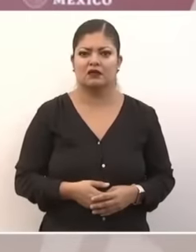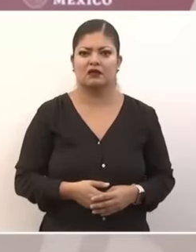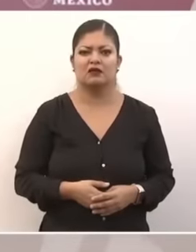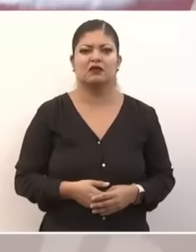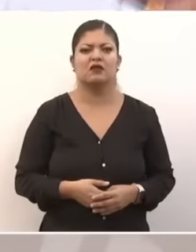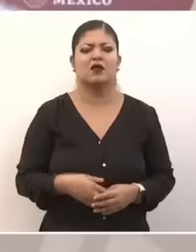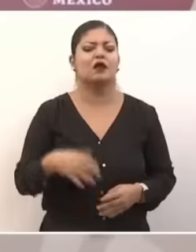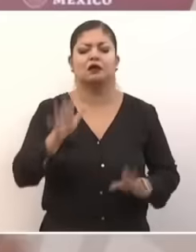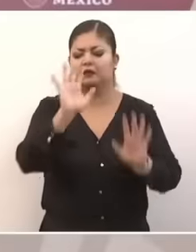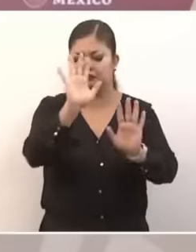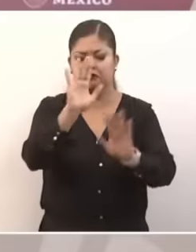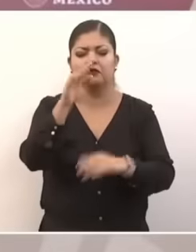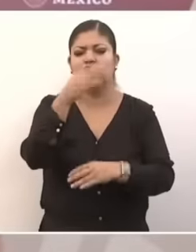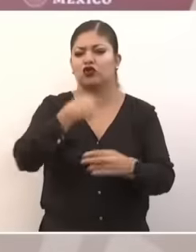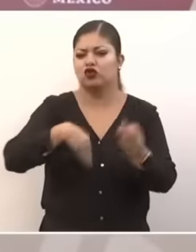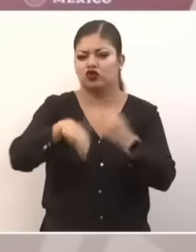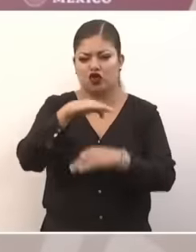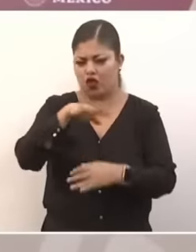suponer,